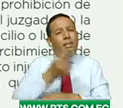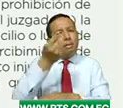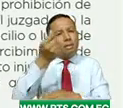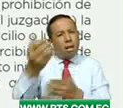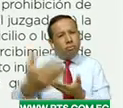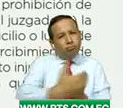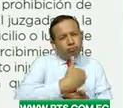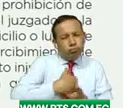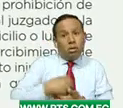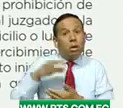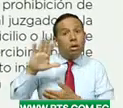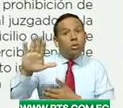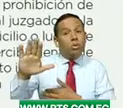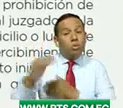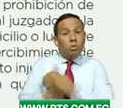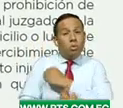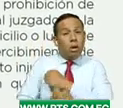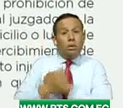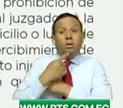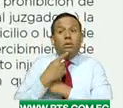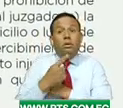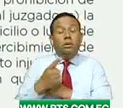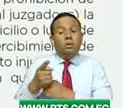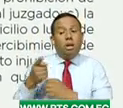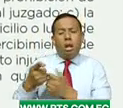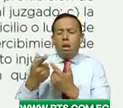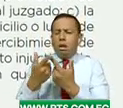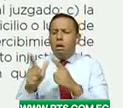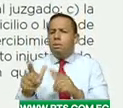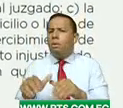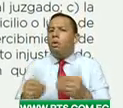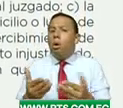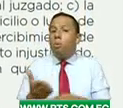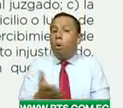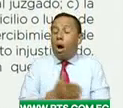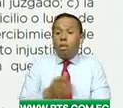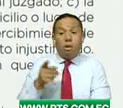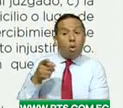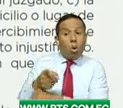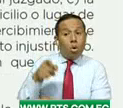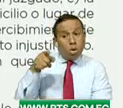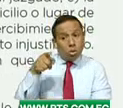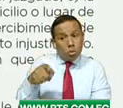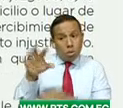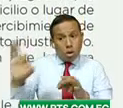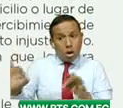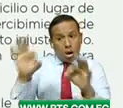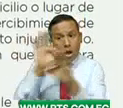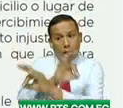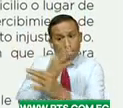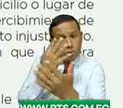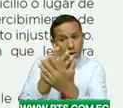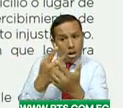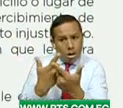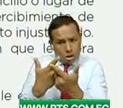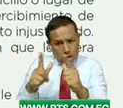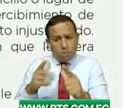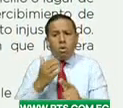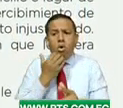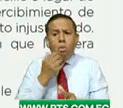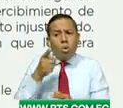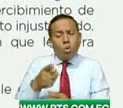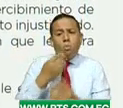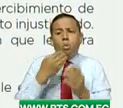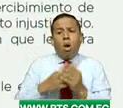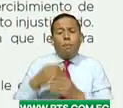justicia de ese país impuso al procesado comparecer ante el juzgado cada 7 días la prohibición de ausentarse por más de 48